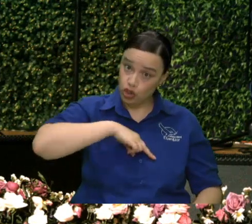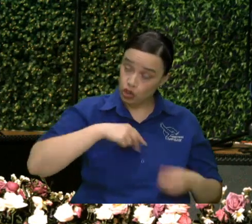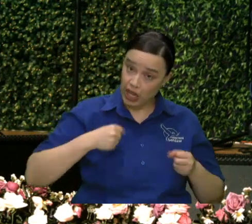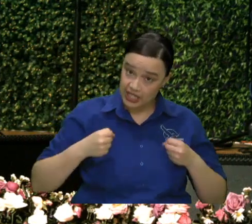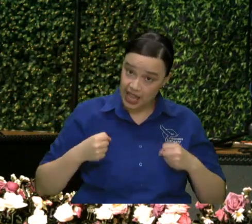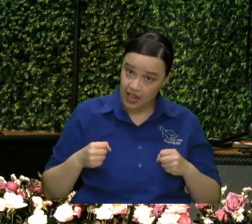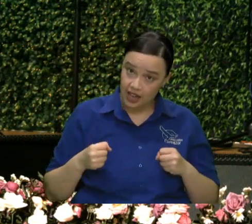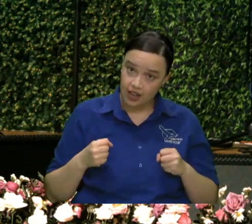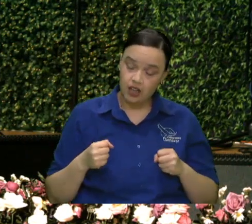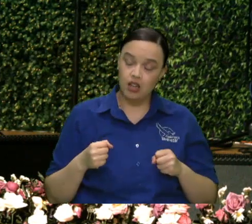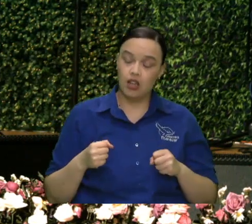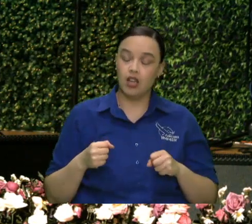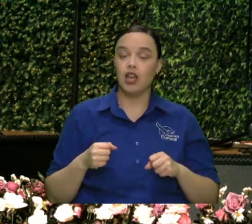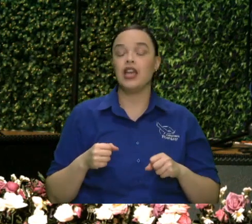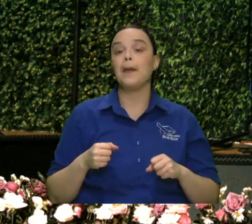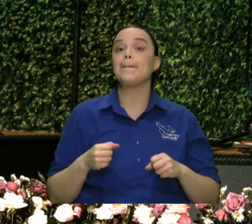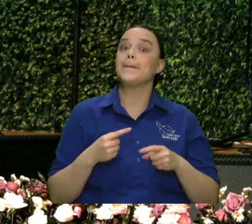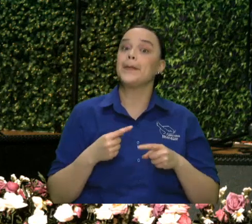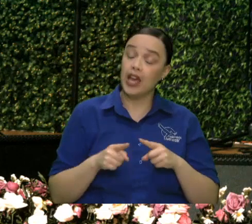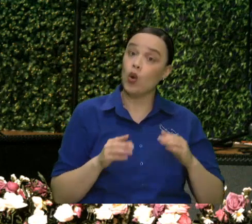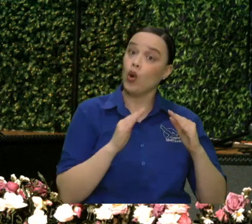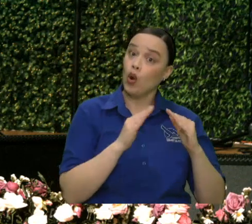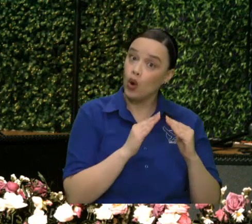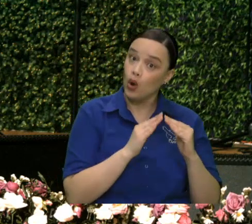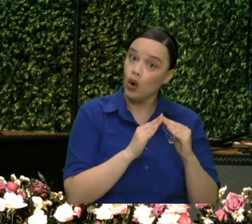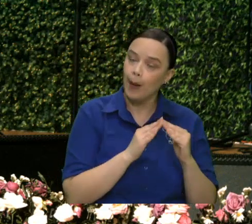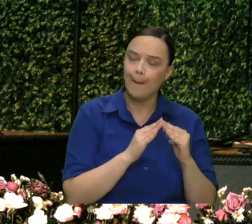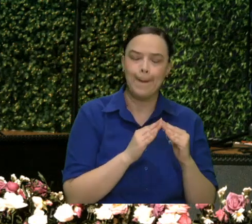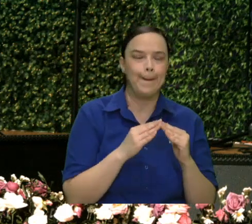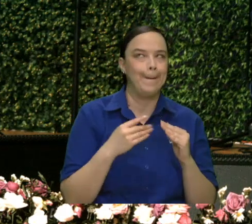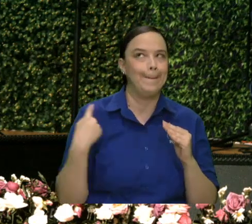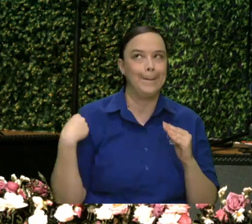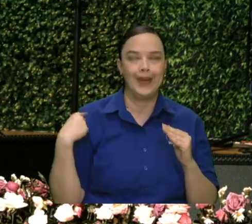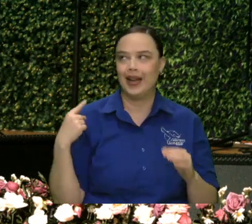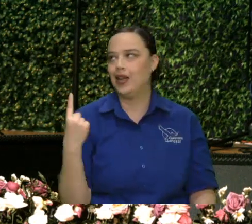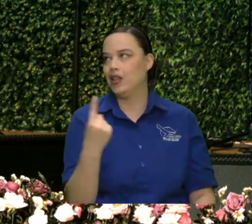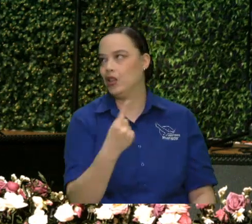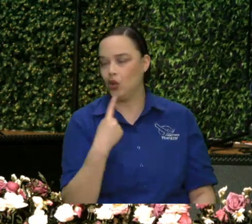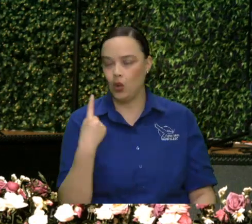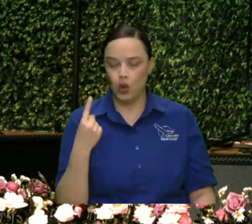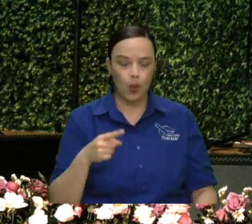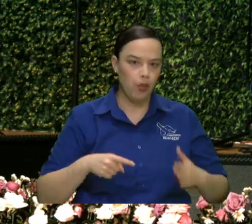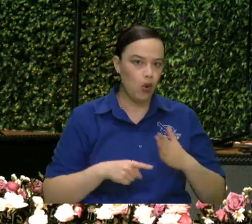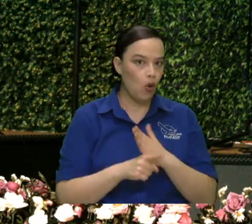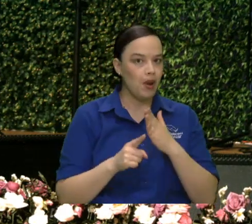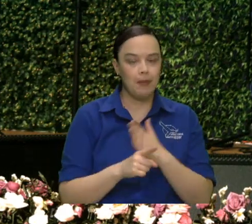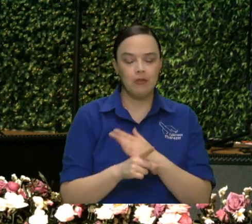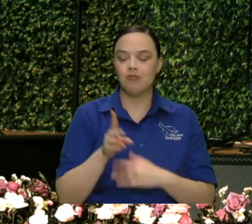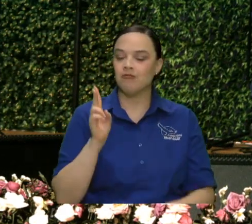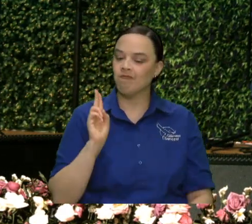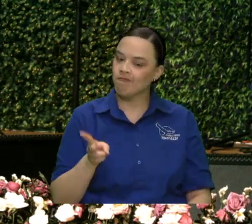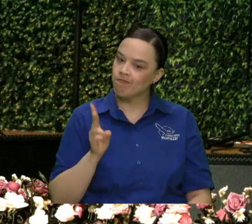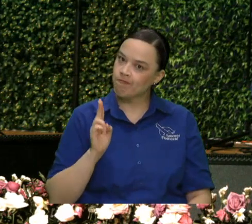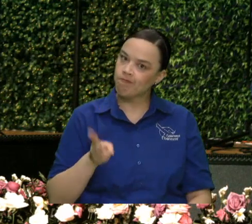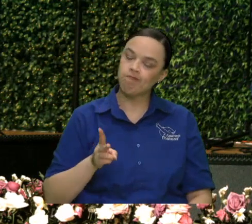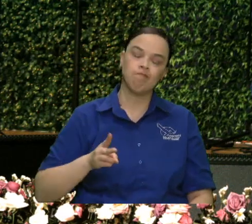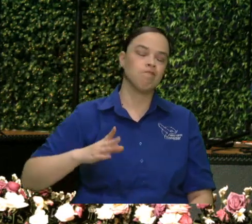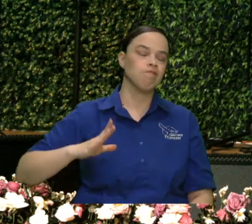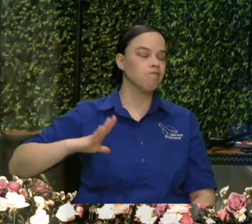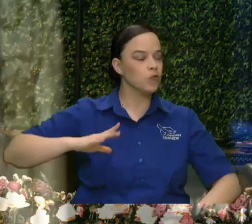sin embargo en los hogares para todo problema siempre hay un punto de inicio un